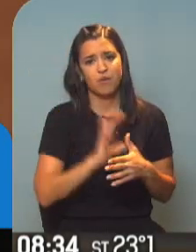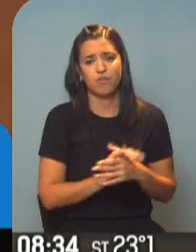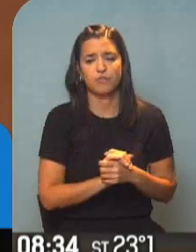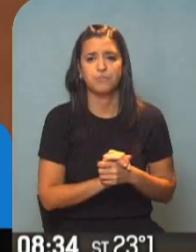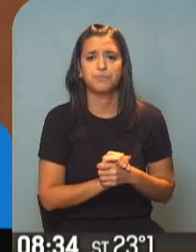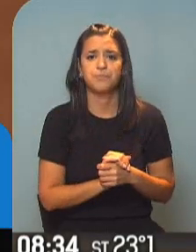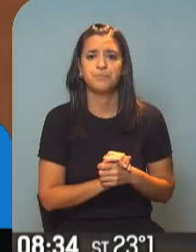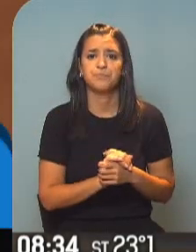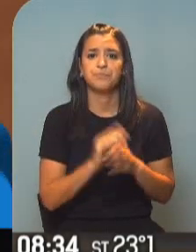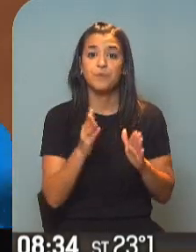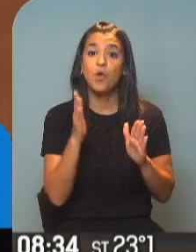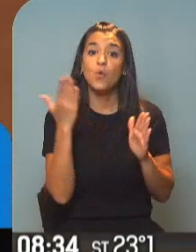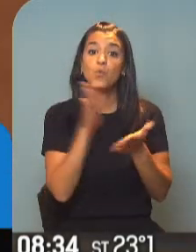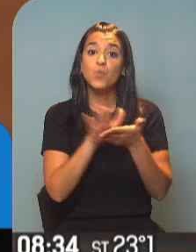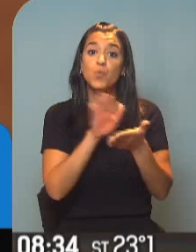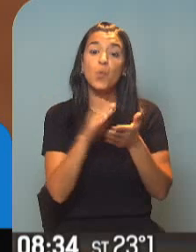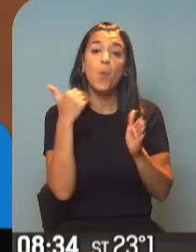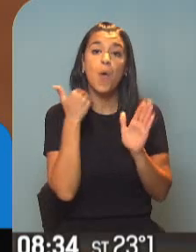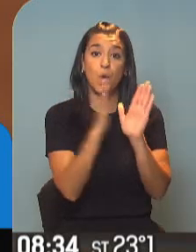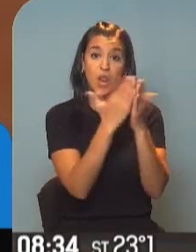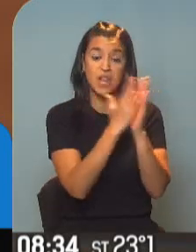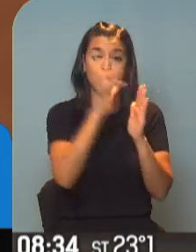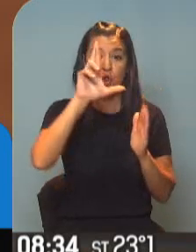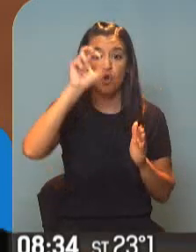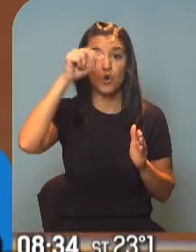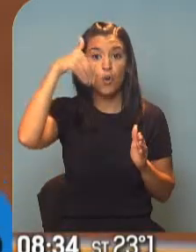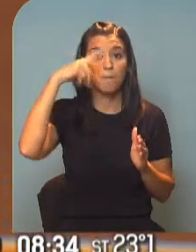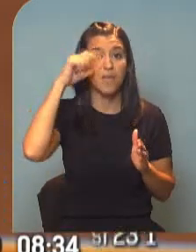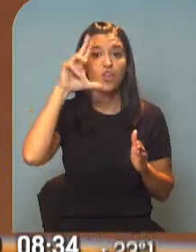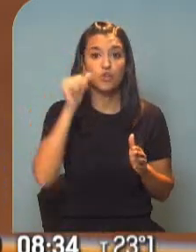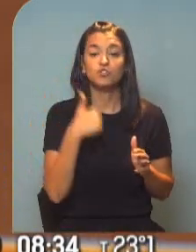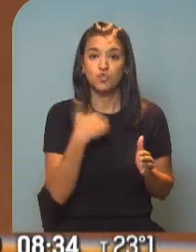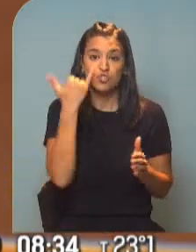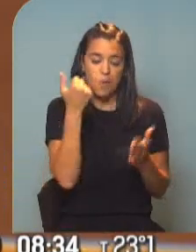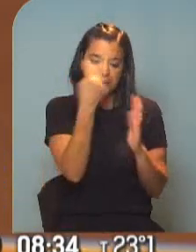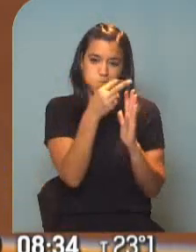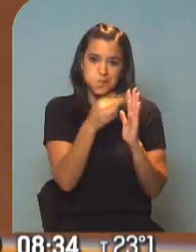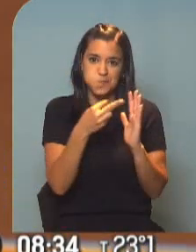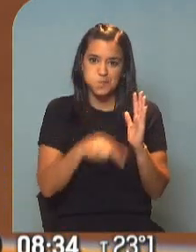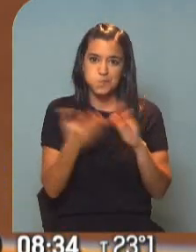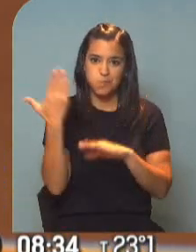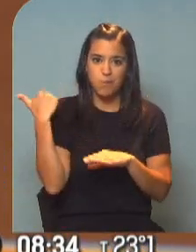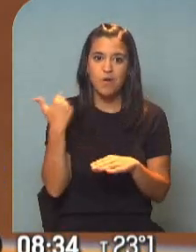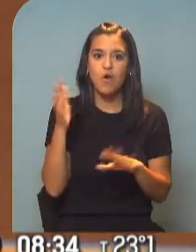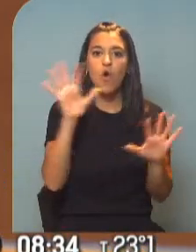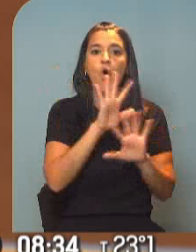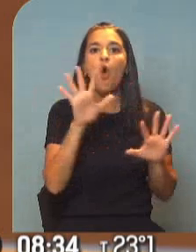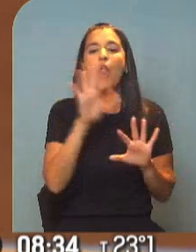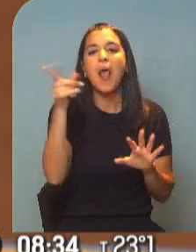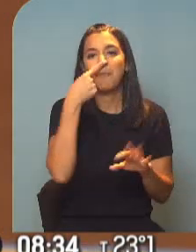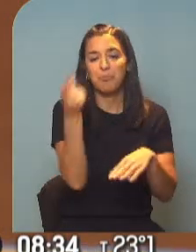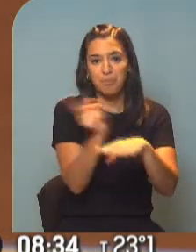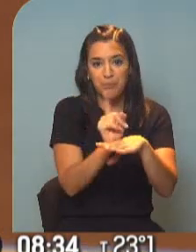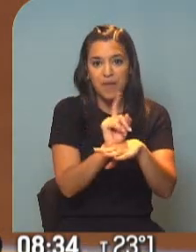listo tiene un nuevo libro el doctor romero maravilloso pues yo ya lo estuve hojeando desde hace unos cuantos días hola señor perro